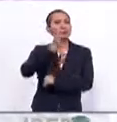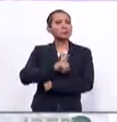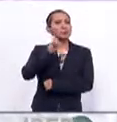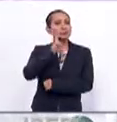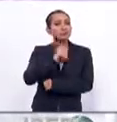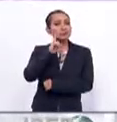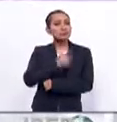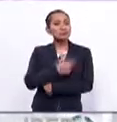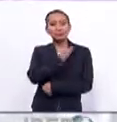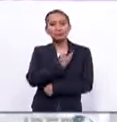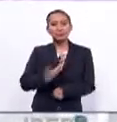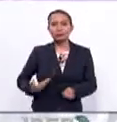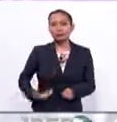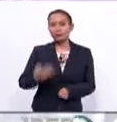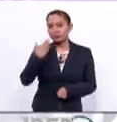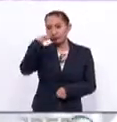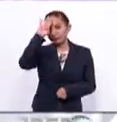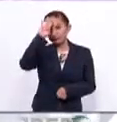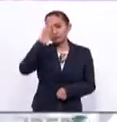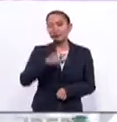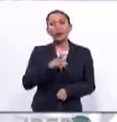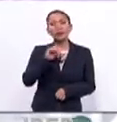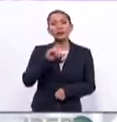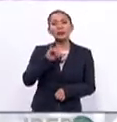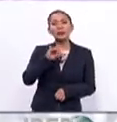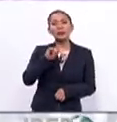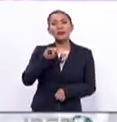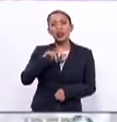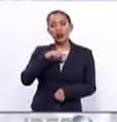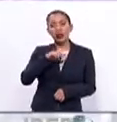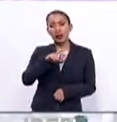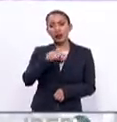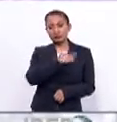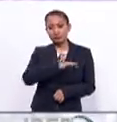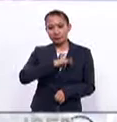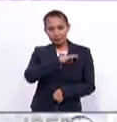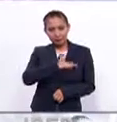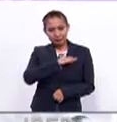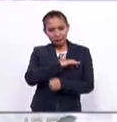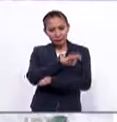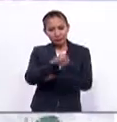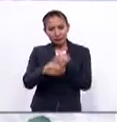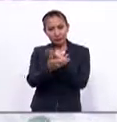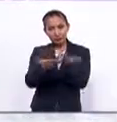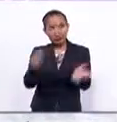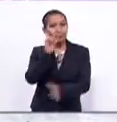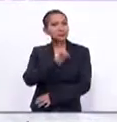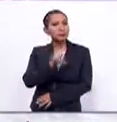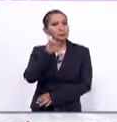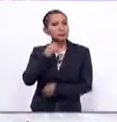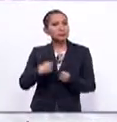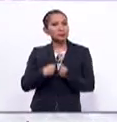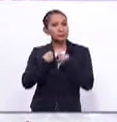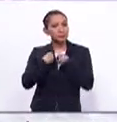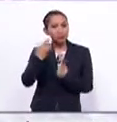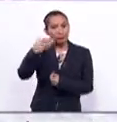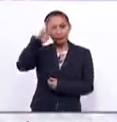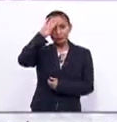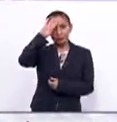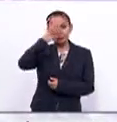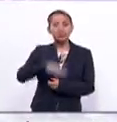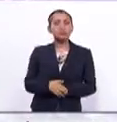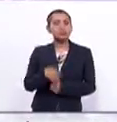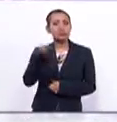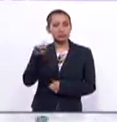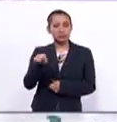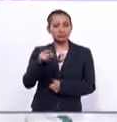la Mujer, el presidente de Cuba, Miguel Díaz-Canel, felicitó a pues las mujeres que viven en este